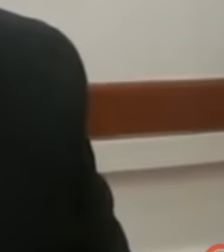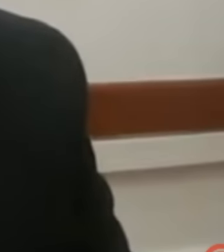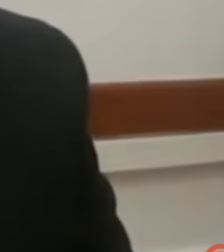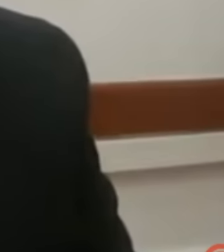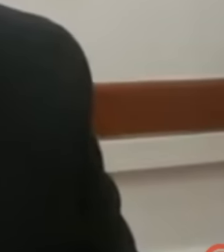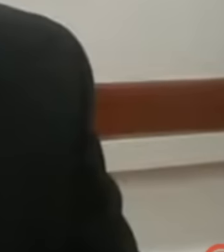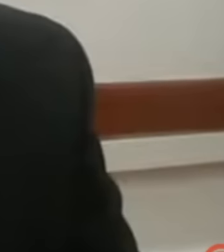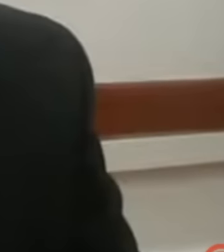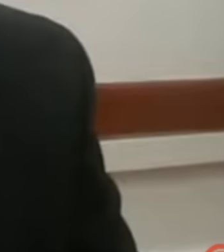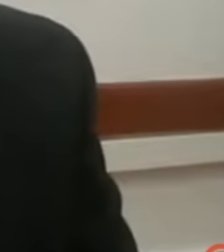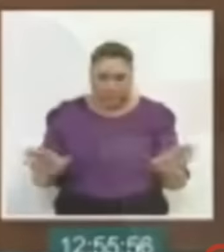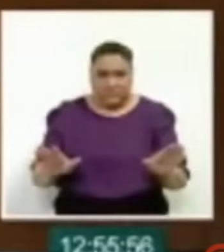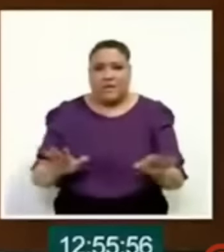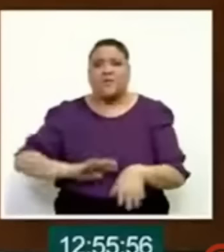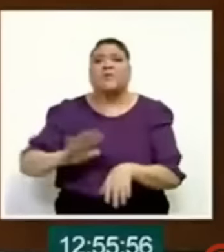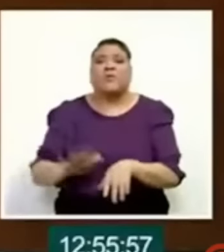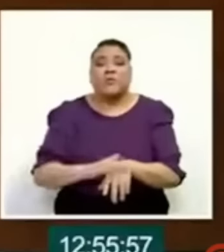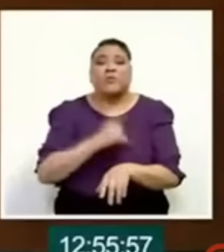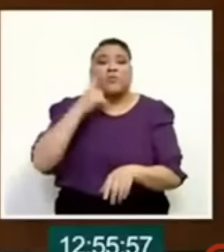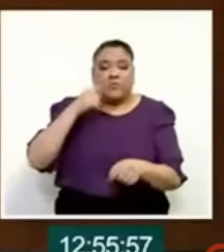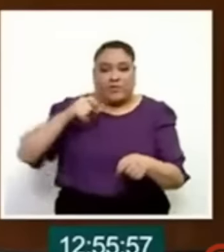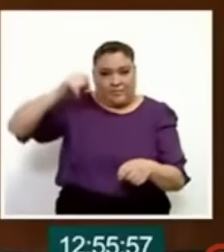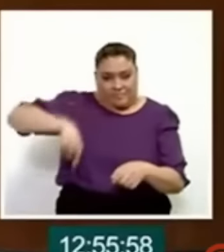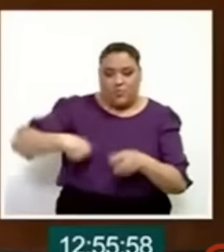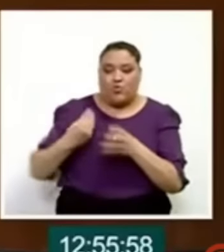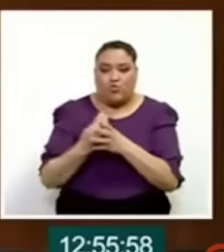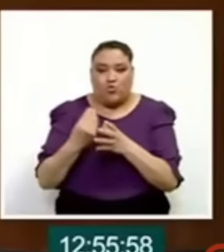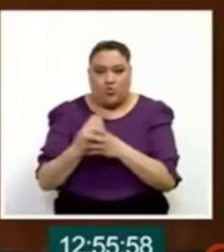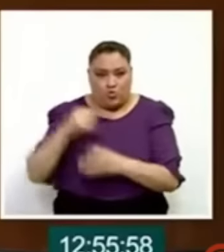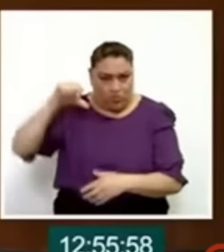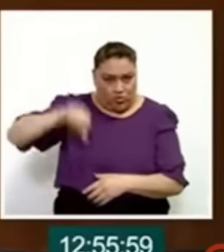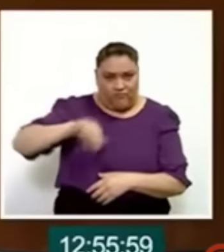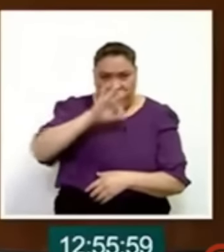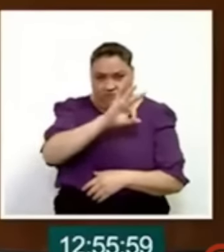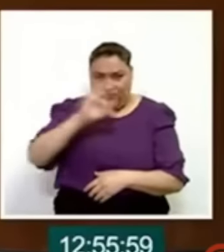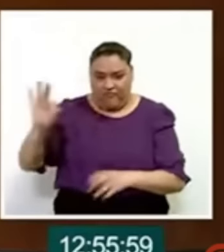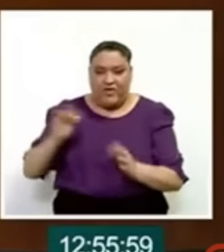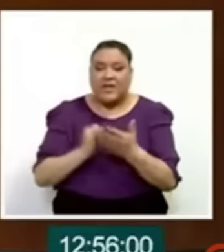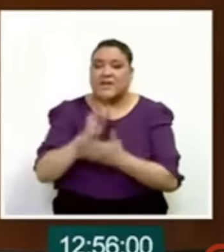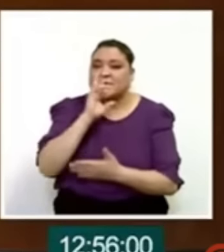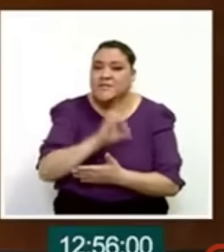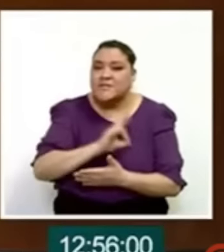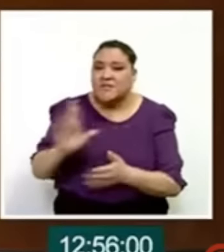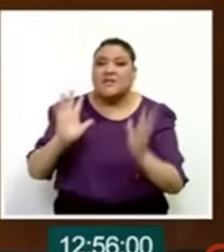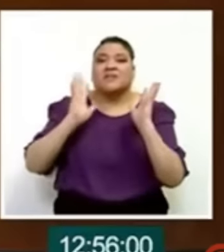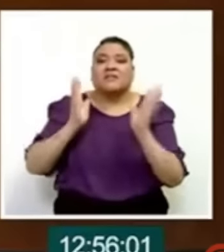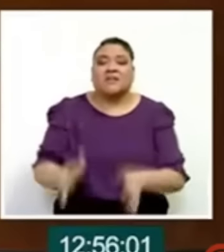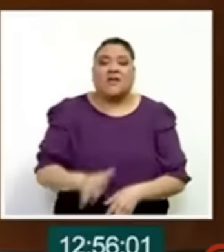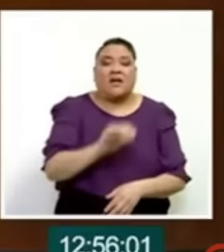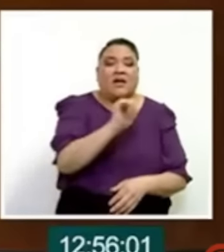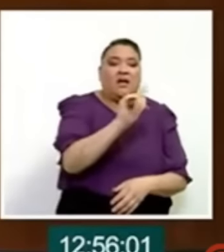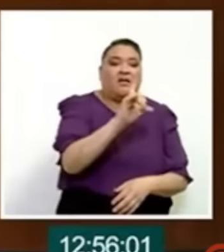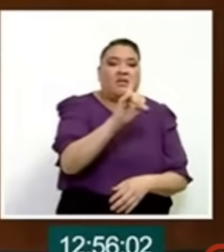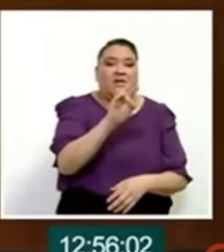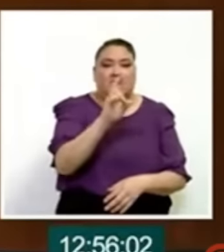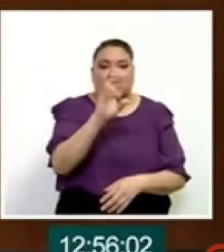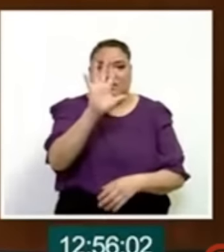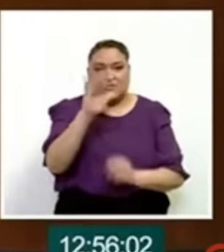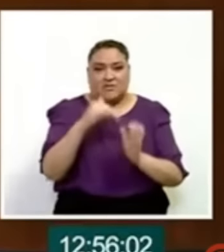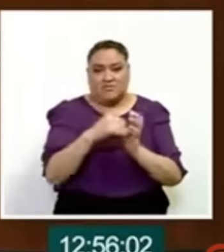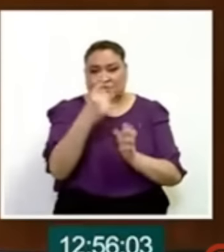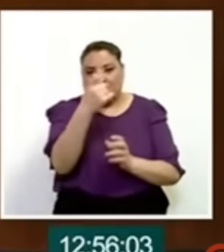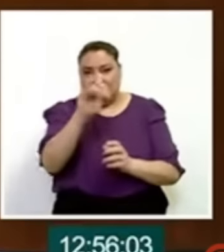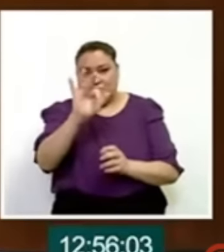que tenemos y una nueva conformación donde no se iba a prestar pues a darle más cuerda a estos pues